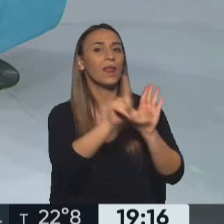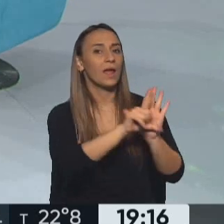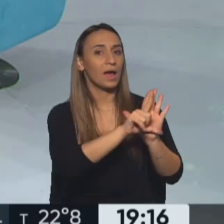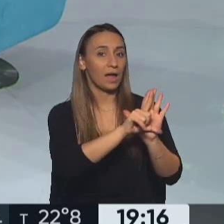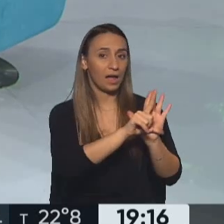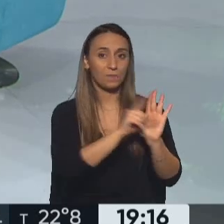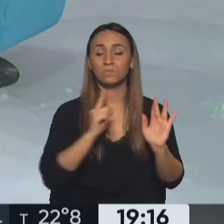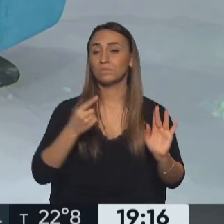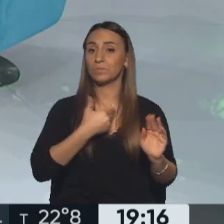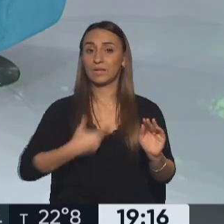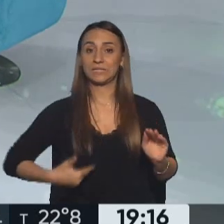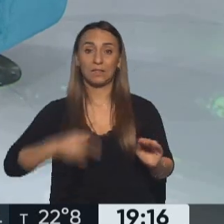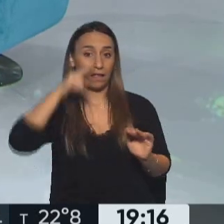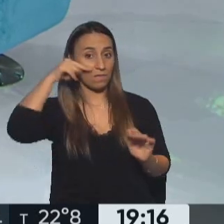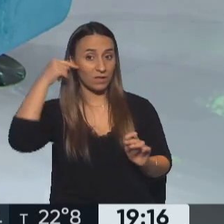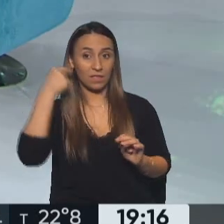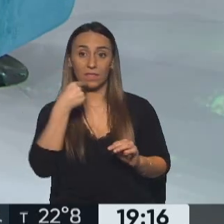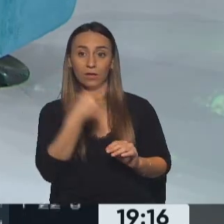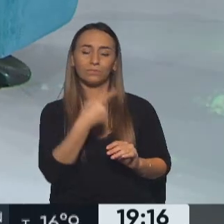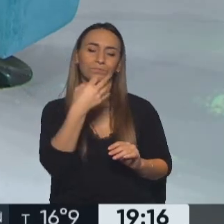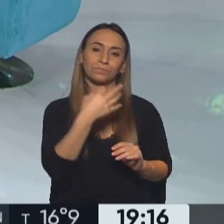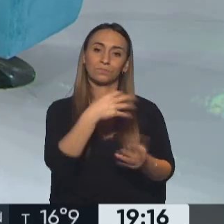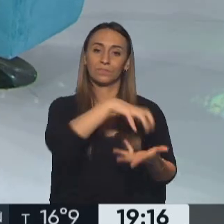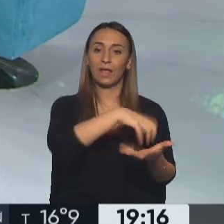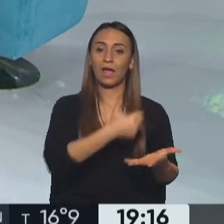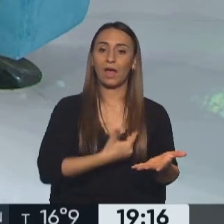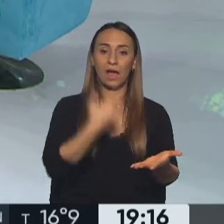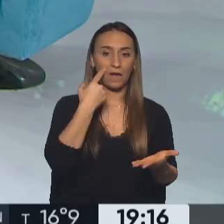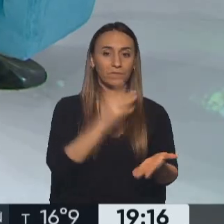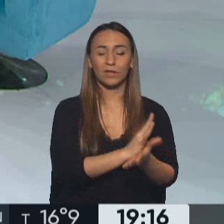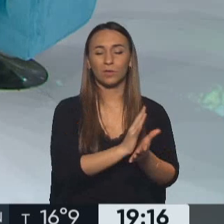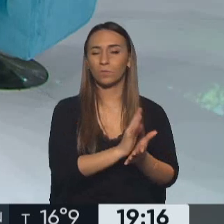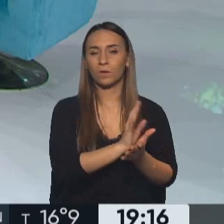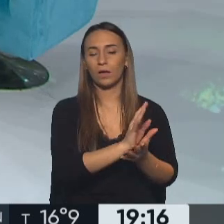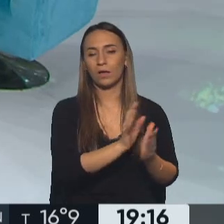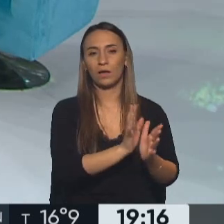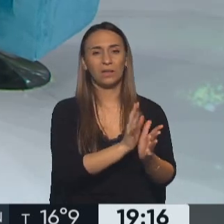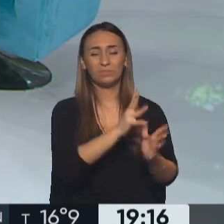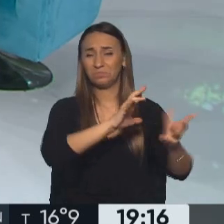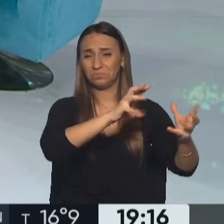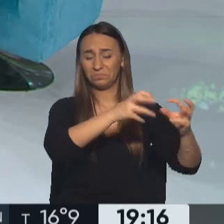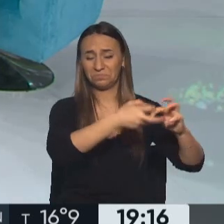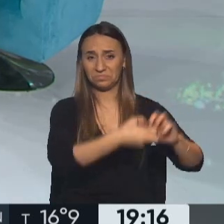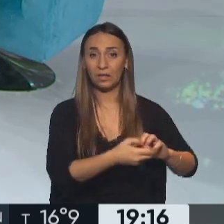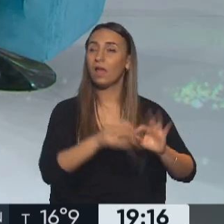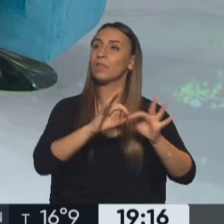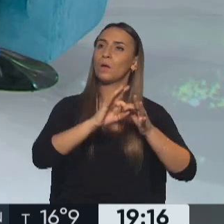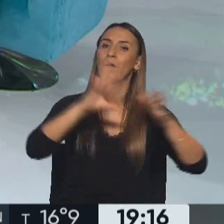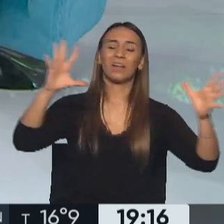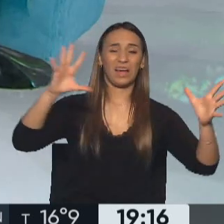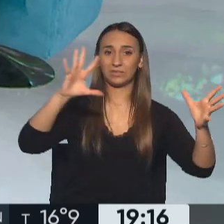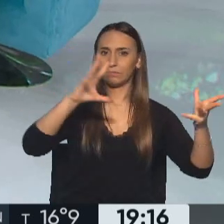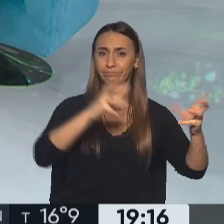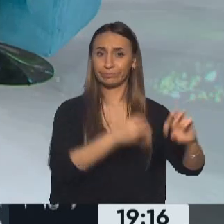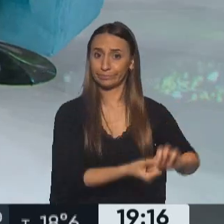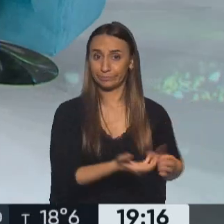de la nación al llamado opusieron a la afi en los sótanos de la democracia en los suburbios de la democracia que